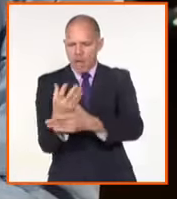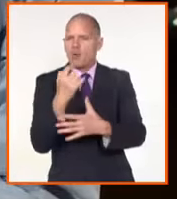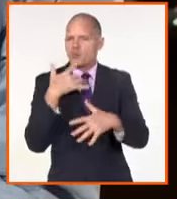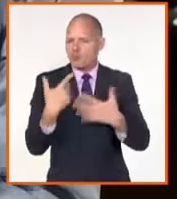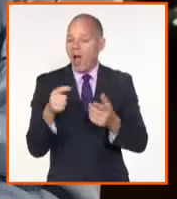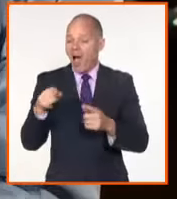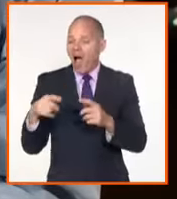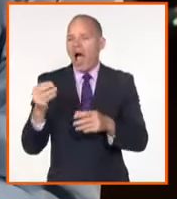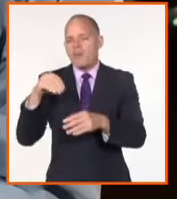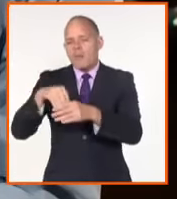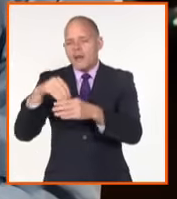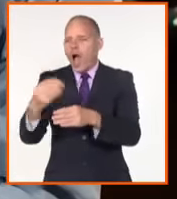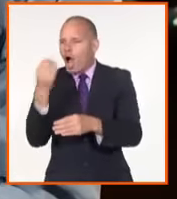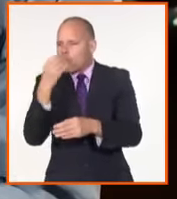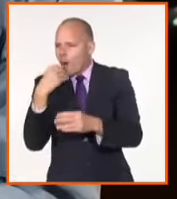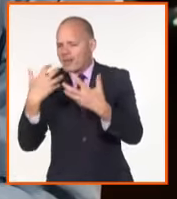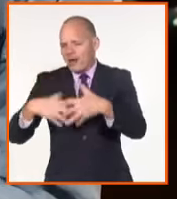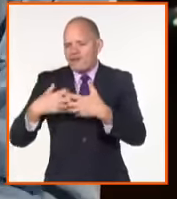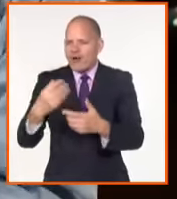alimentos.